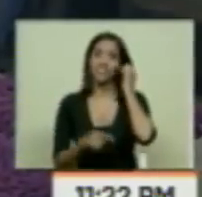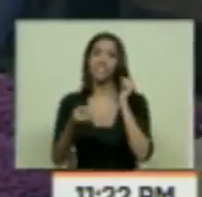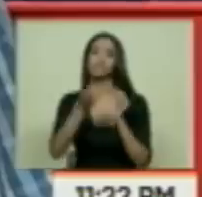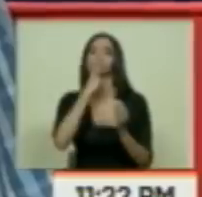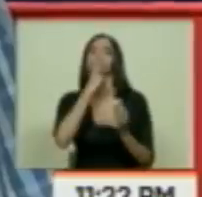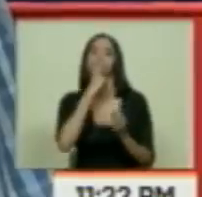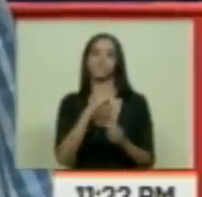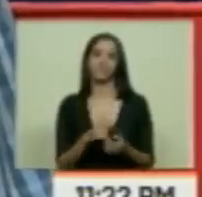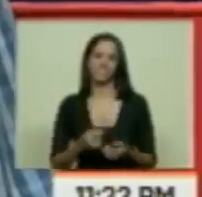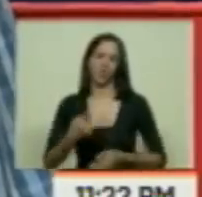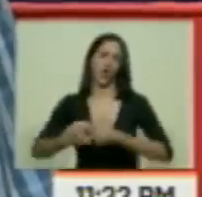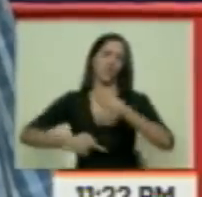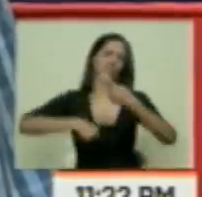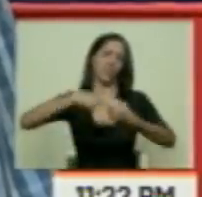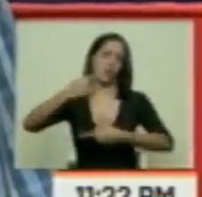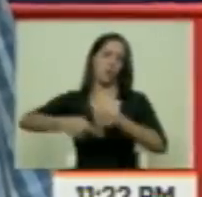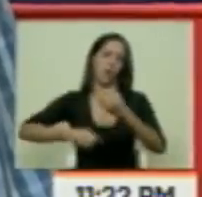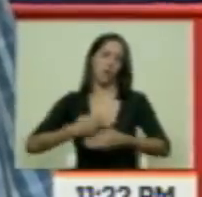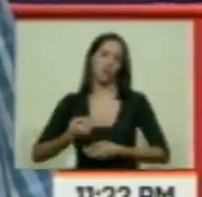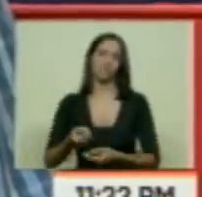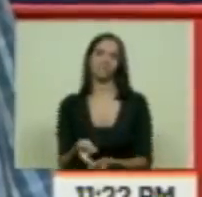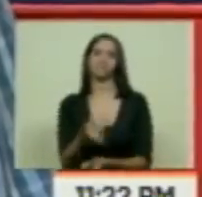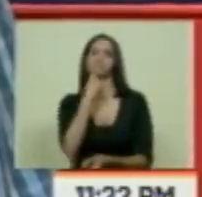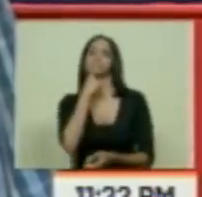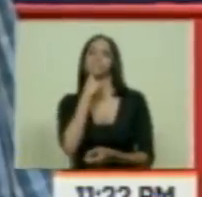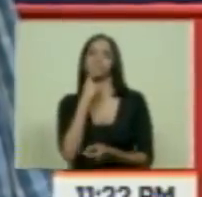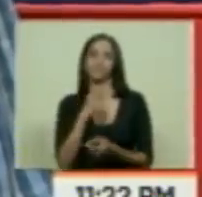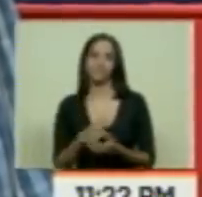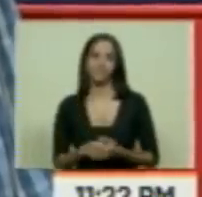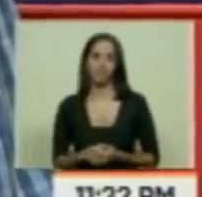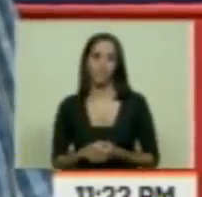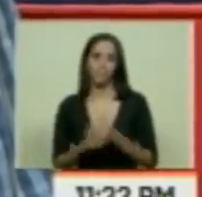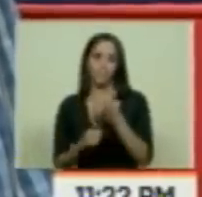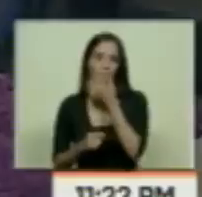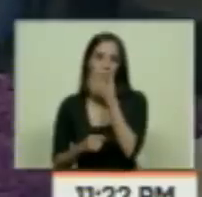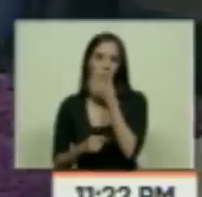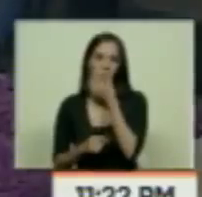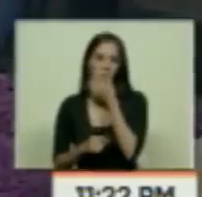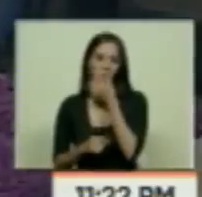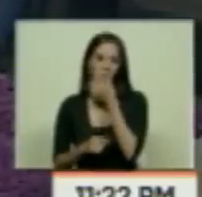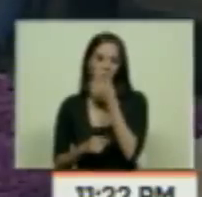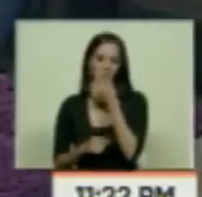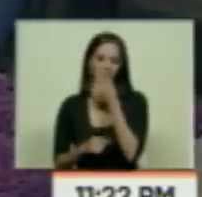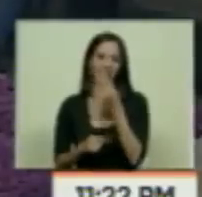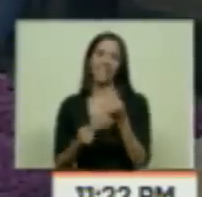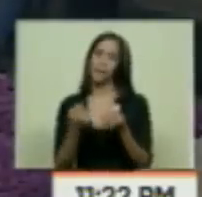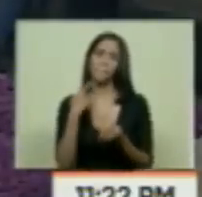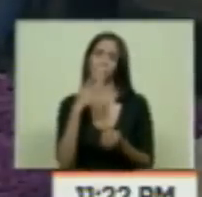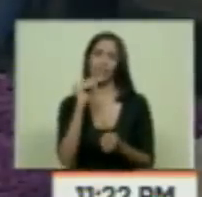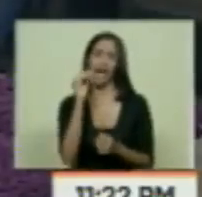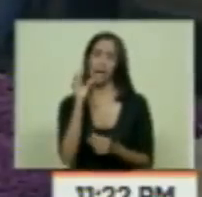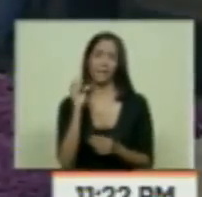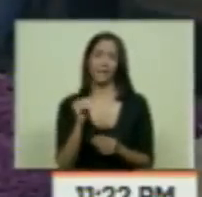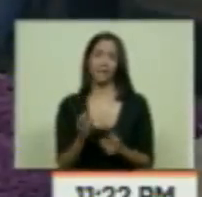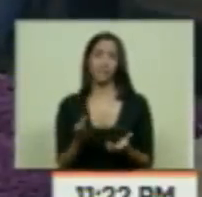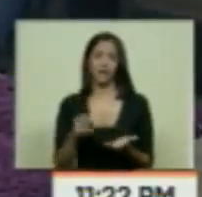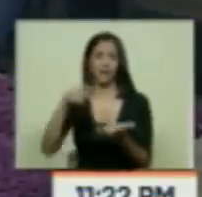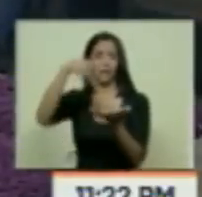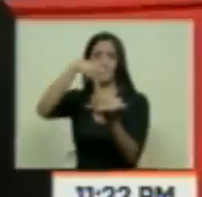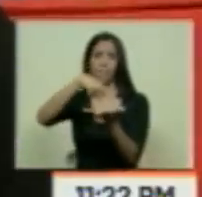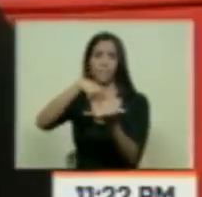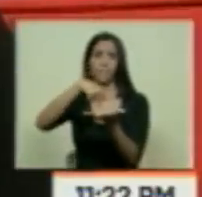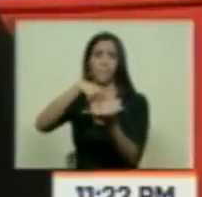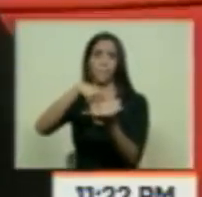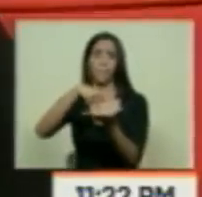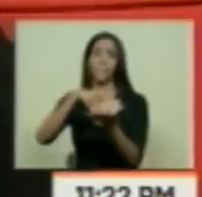lo revolcó. Le dio una revolcada. Le metió una revolcada. La última vez que viste en el Caprofeta, que tanto que hablan, fue en una tarima que